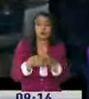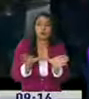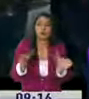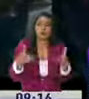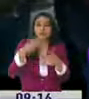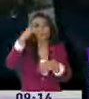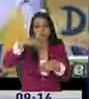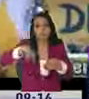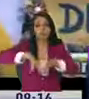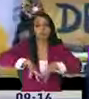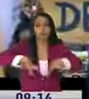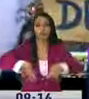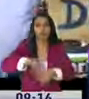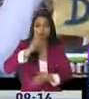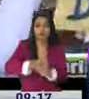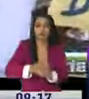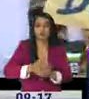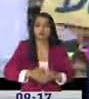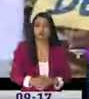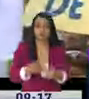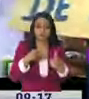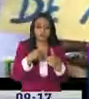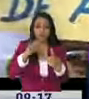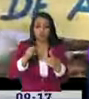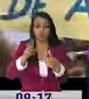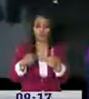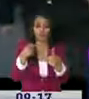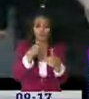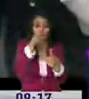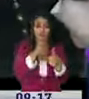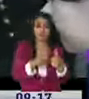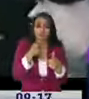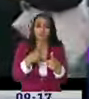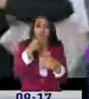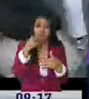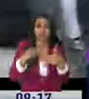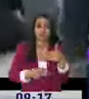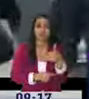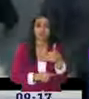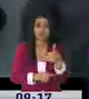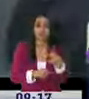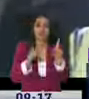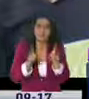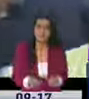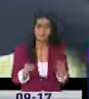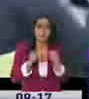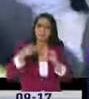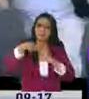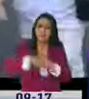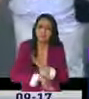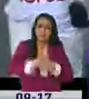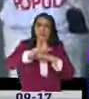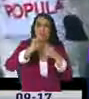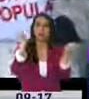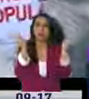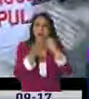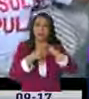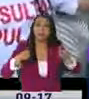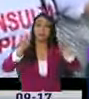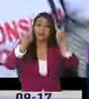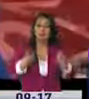Nacional Anticorrupción. Julio César Trujillo señaló que son varias cosas en las que se debe profundizar en el país, pero hay